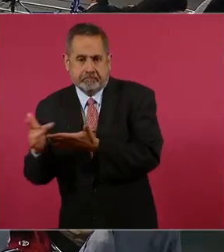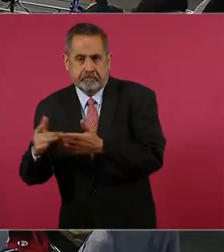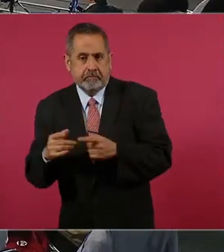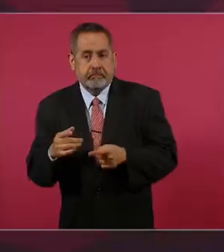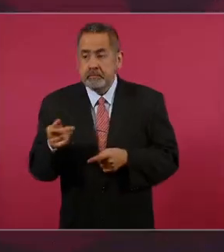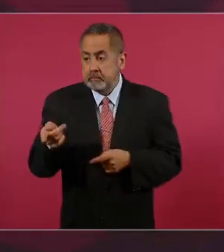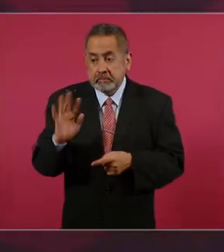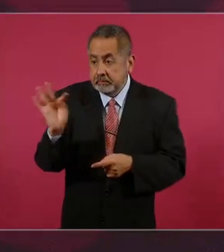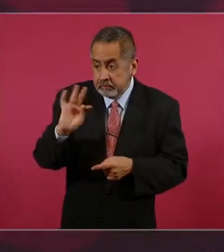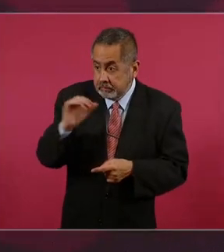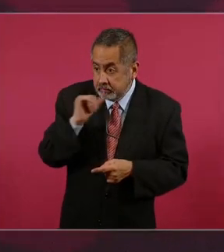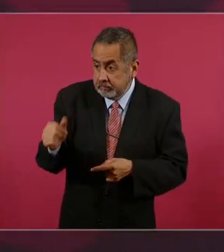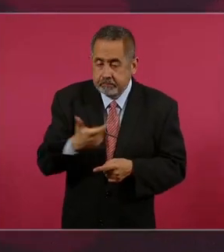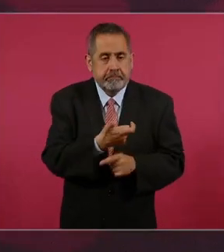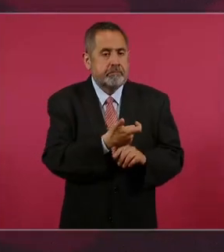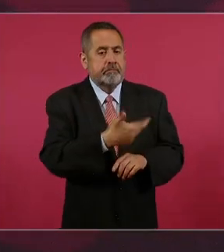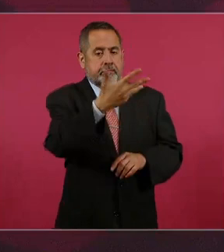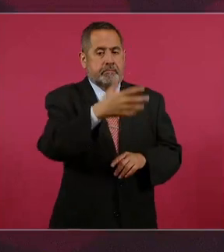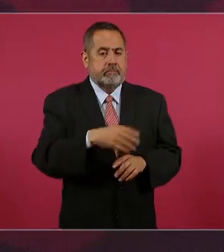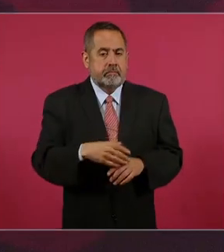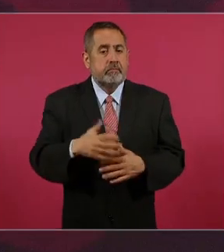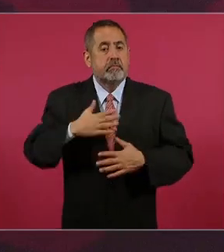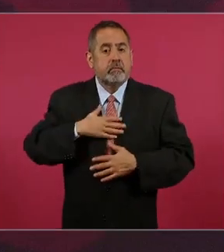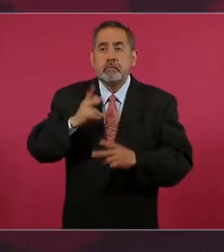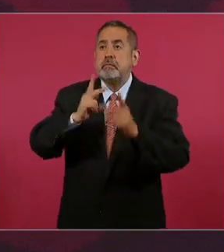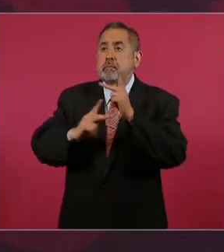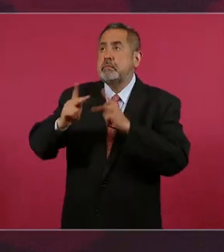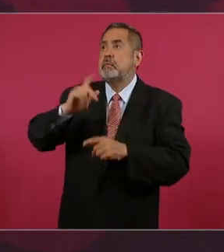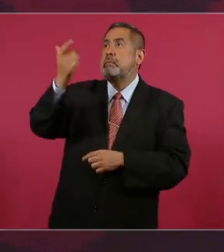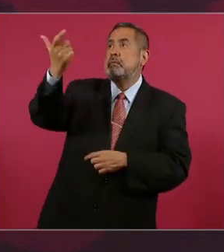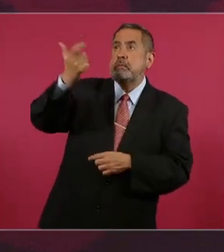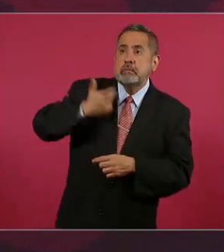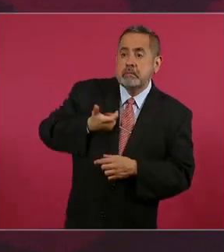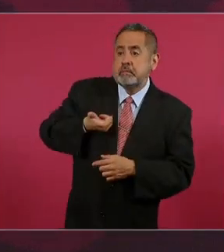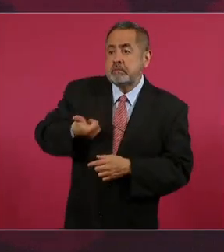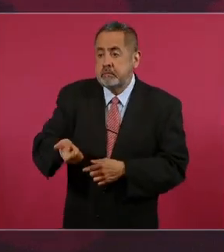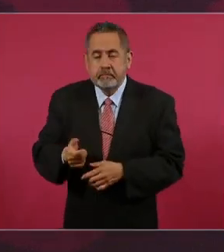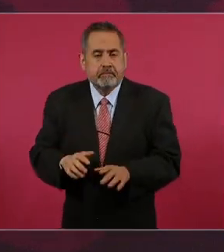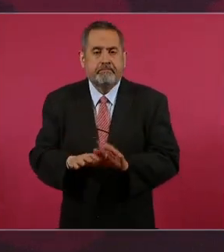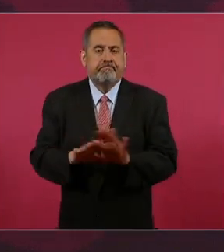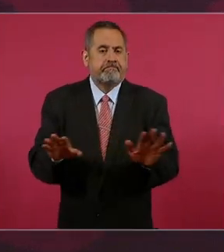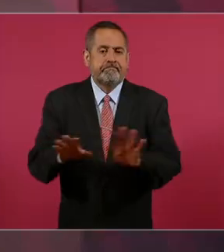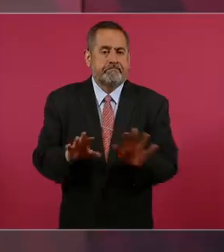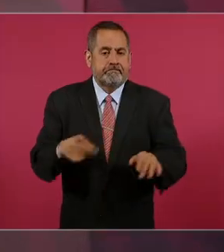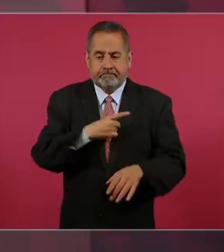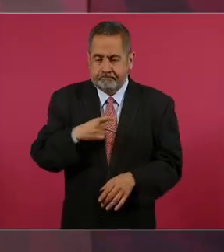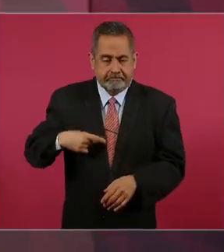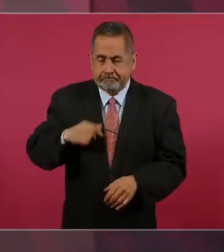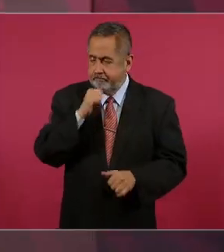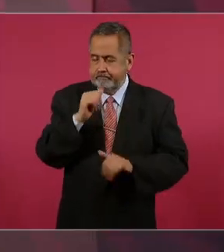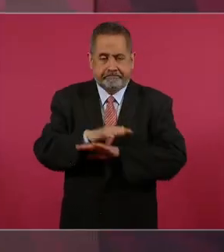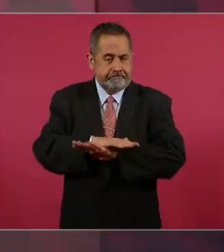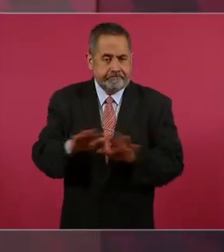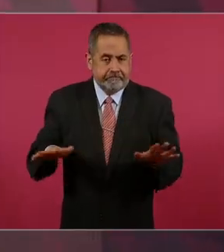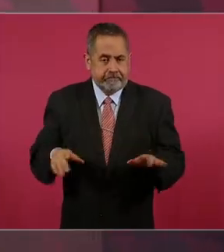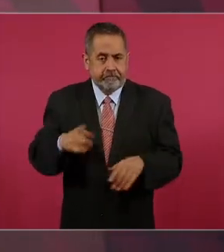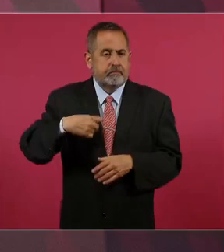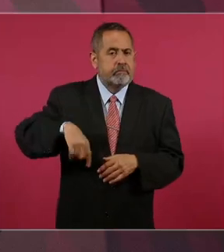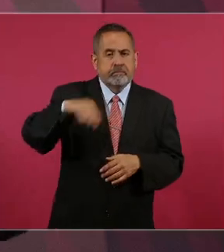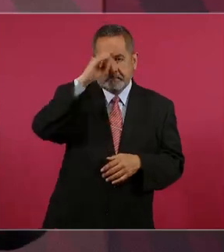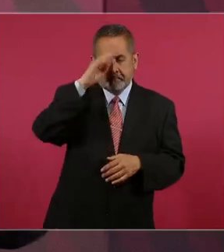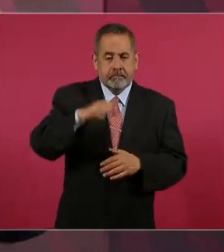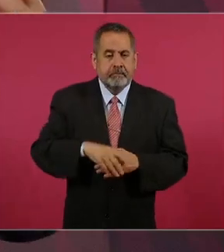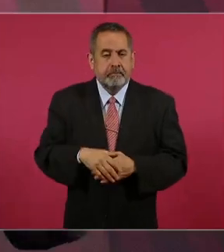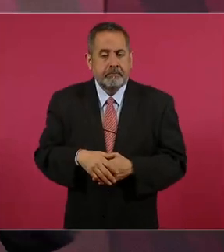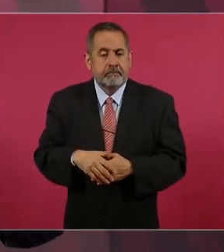no nos endeudamos a veces no se toma en cuenta de que antes